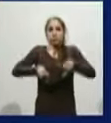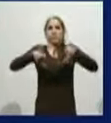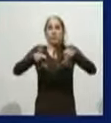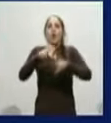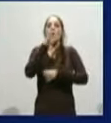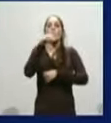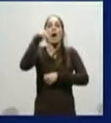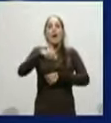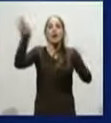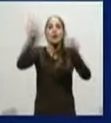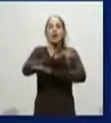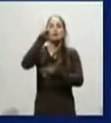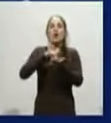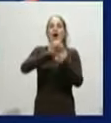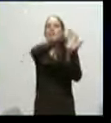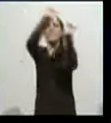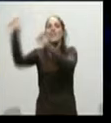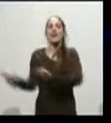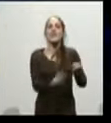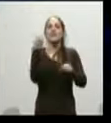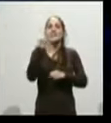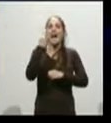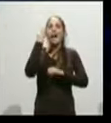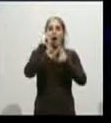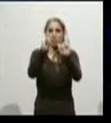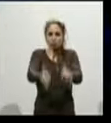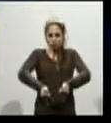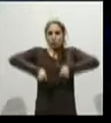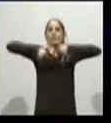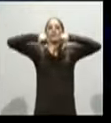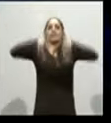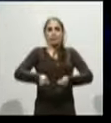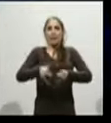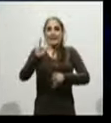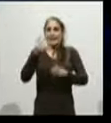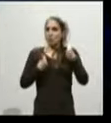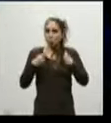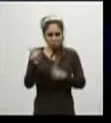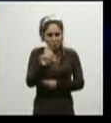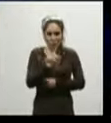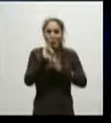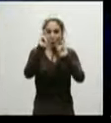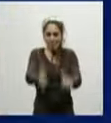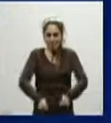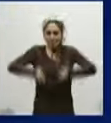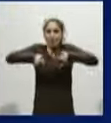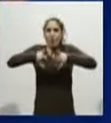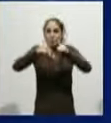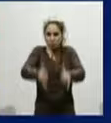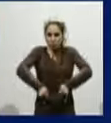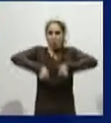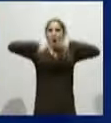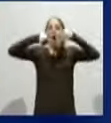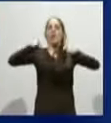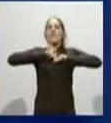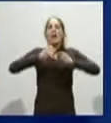defensa absoluta de las plataformas. Sí, sí, no se asusten, de las plataformas. Unas plataformas que son muy altas, que nos dan mucha libertad,